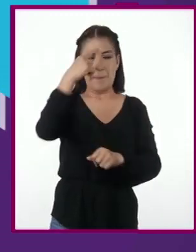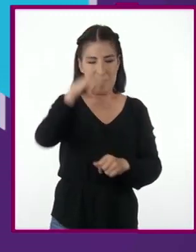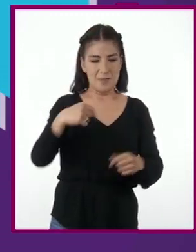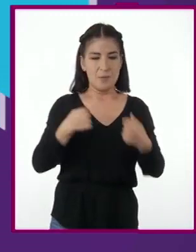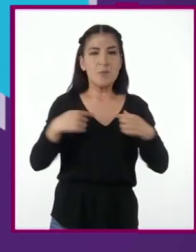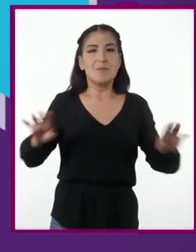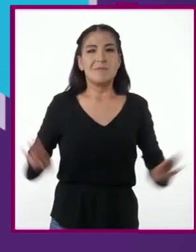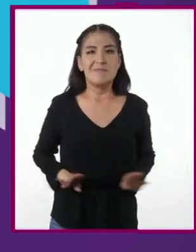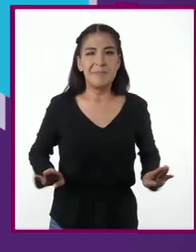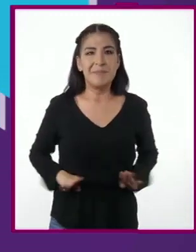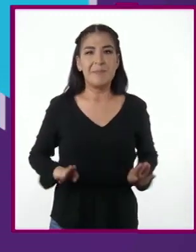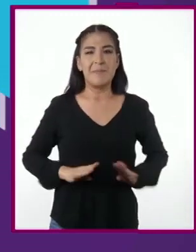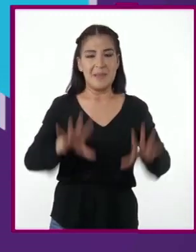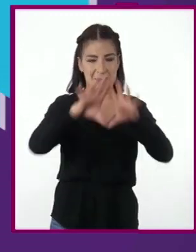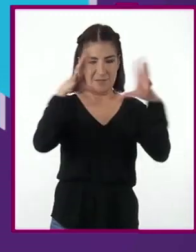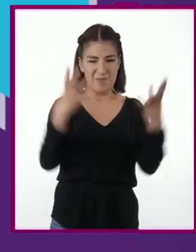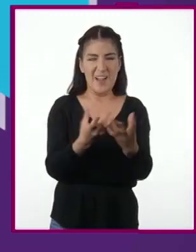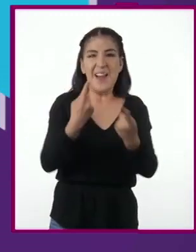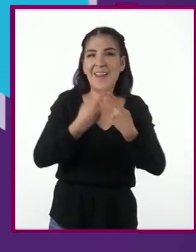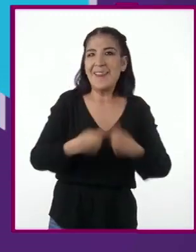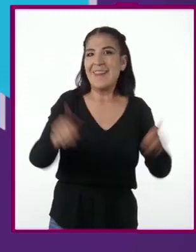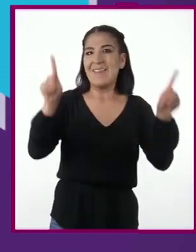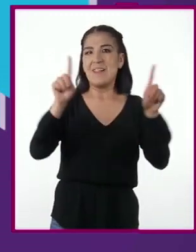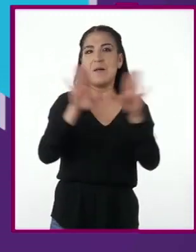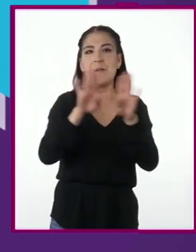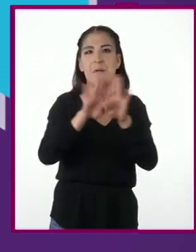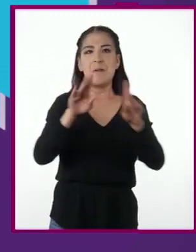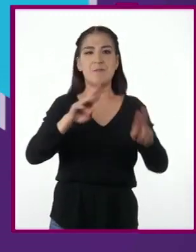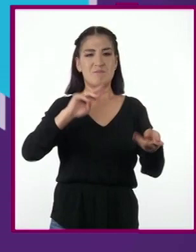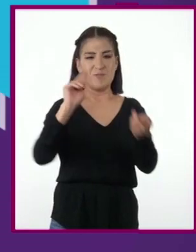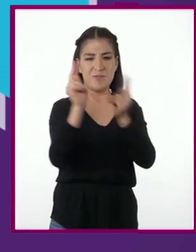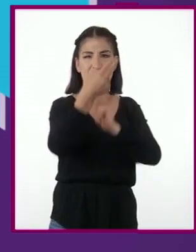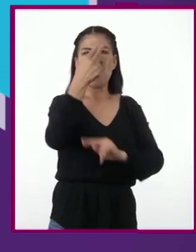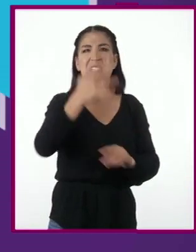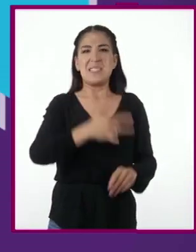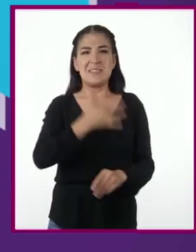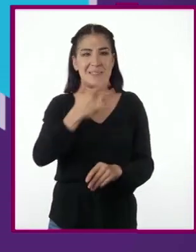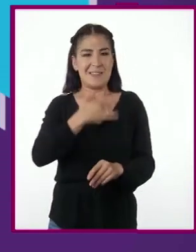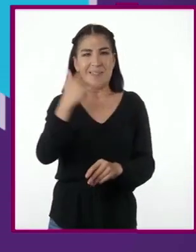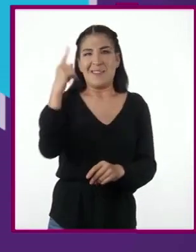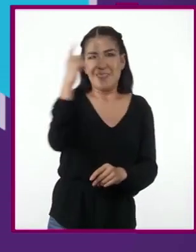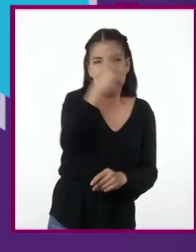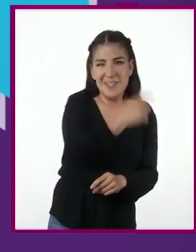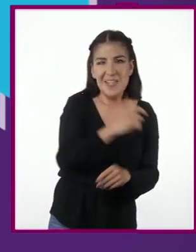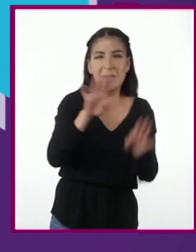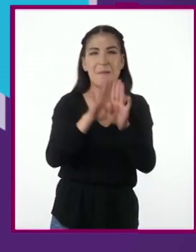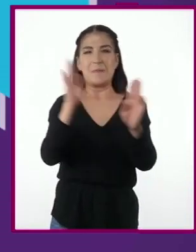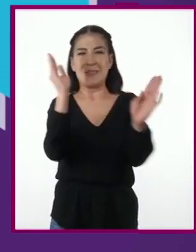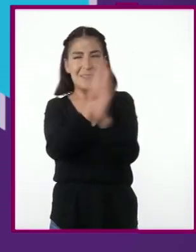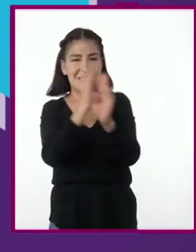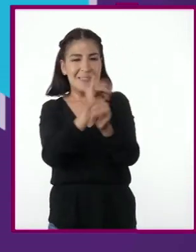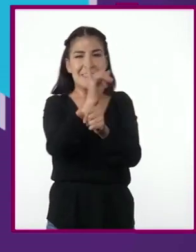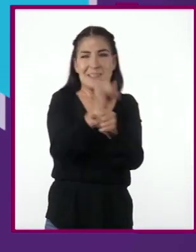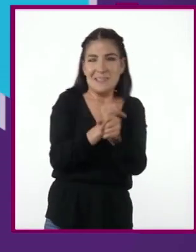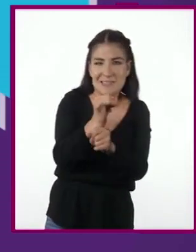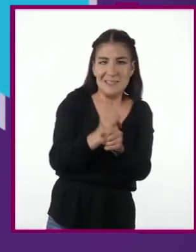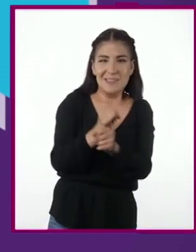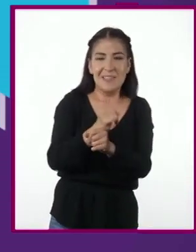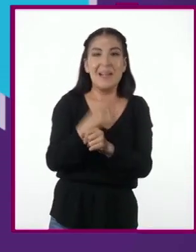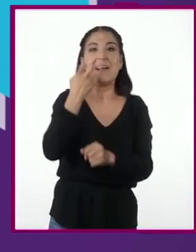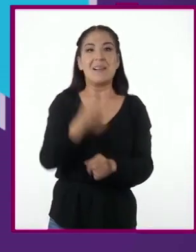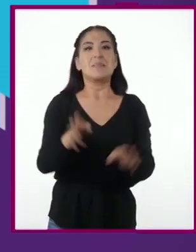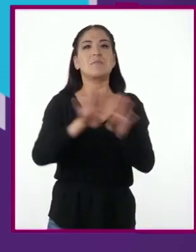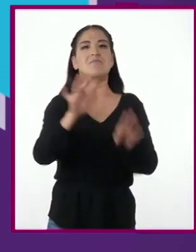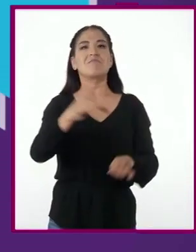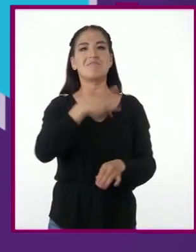el universo. Ante un universo lleno de incertidumbres y misterios, el mito interviene